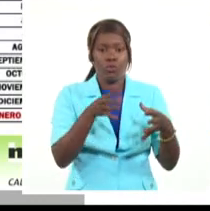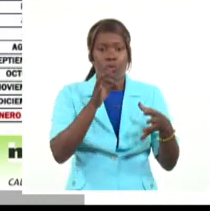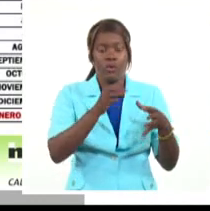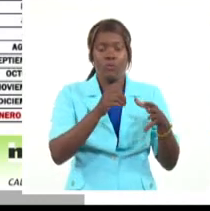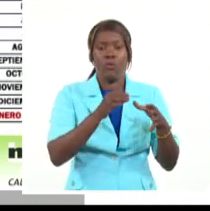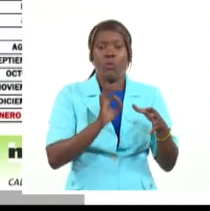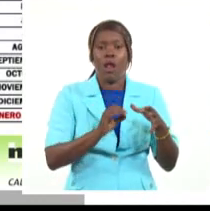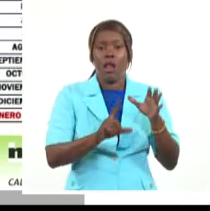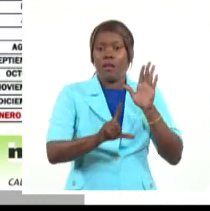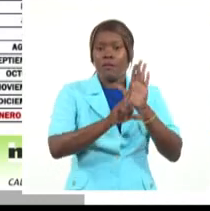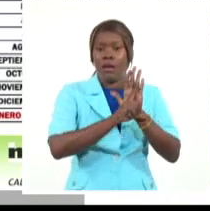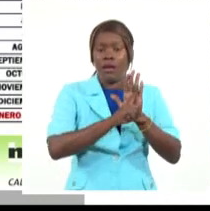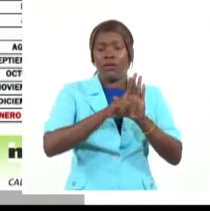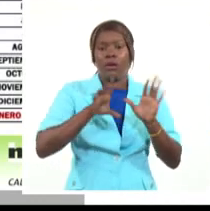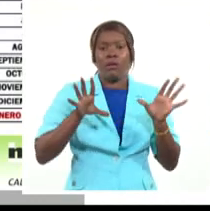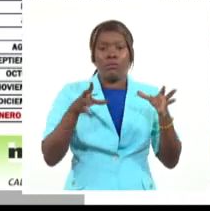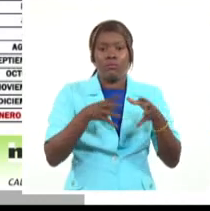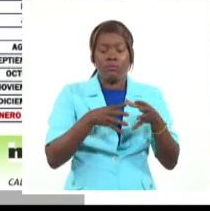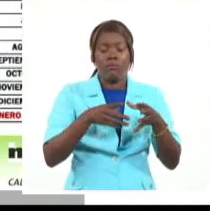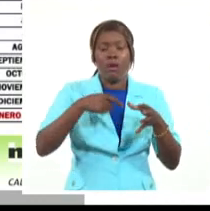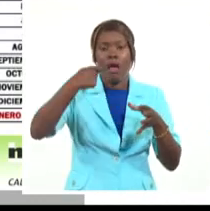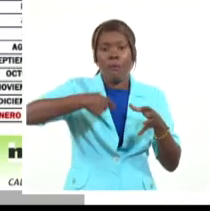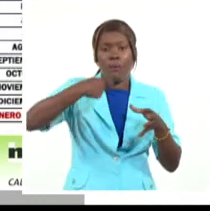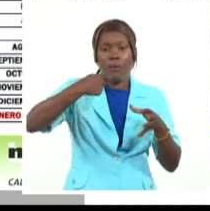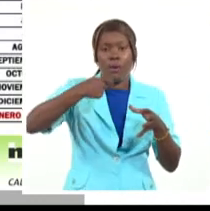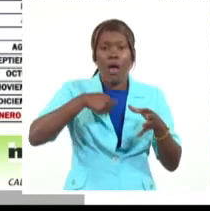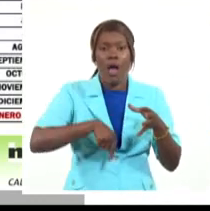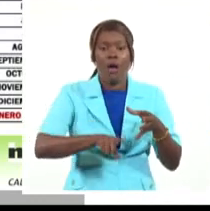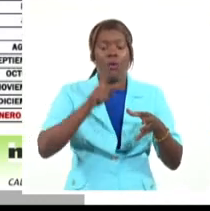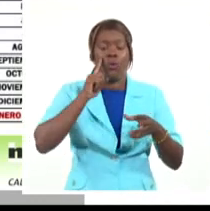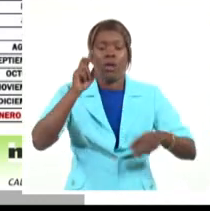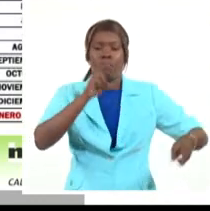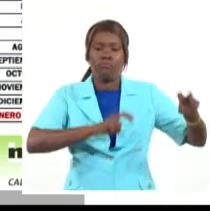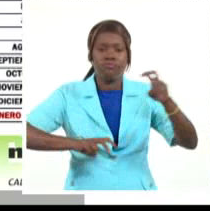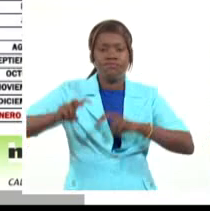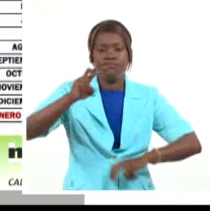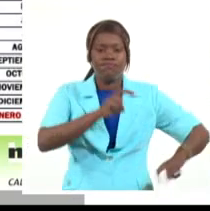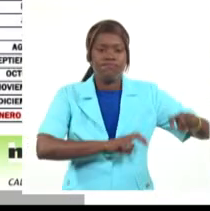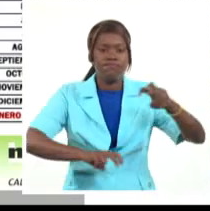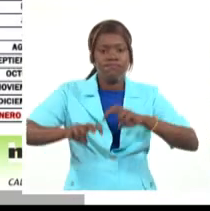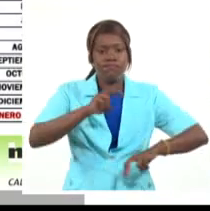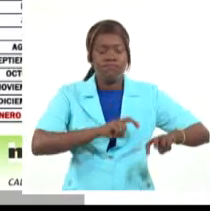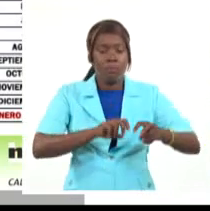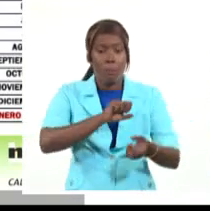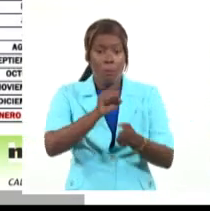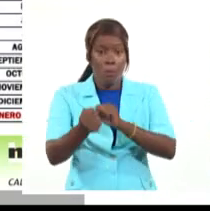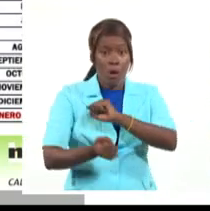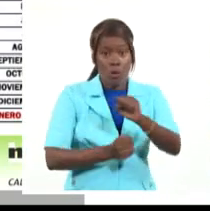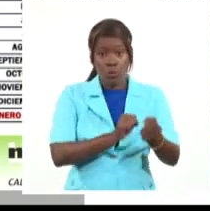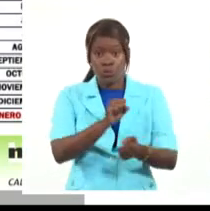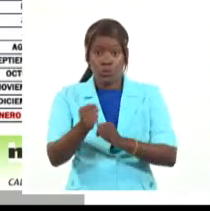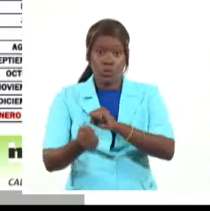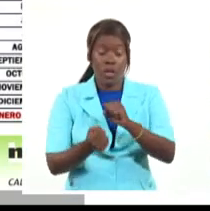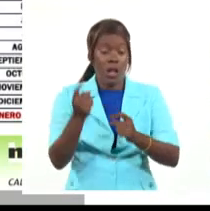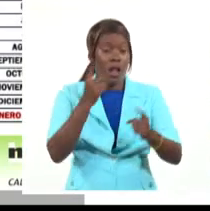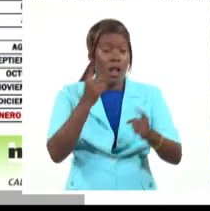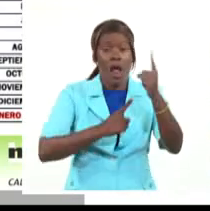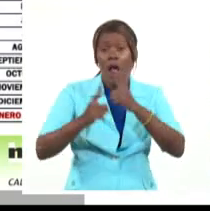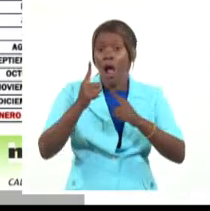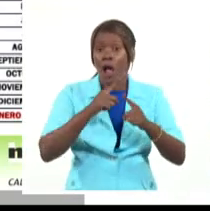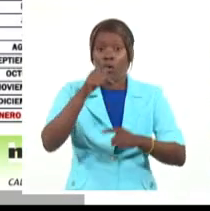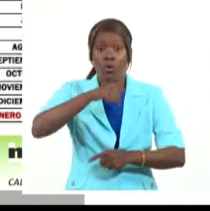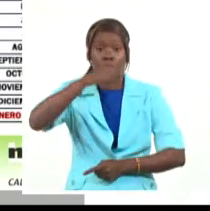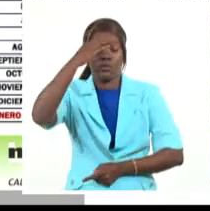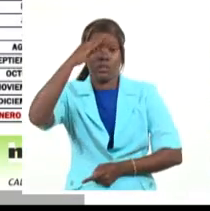relacionadas con la inspección, vigilancia y control sobre las instituciones que realicen actividad financiera y bancaria en el